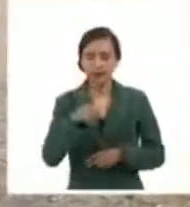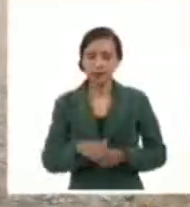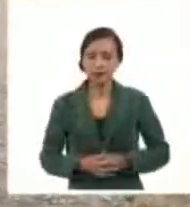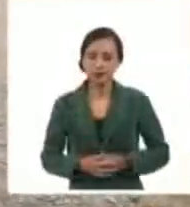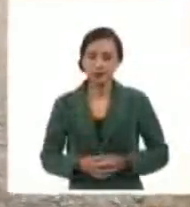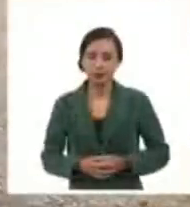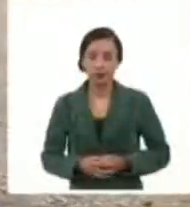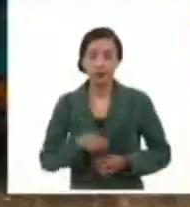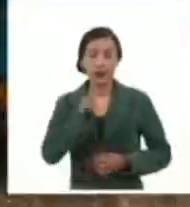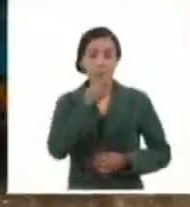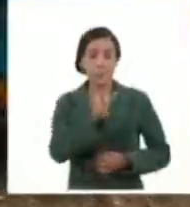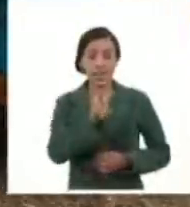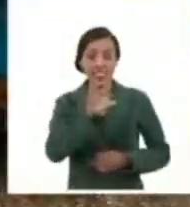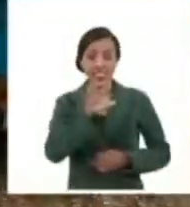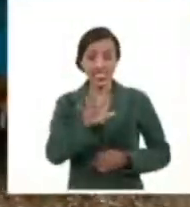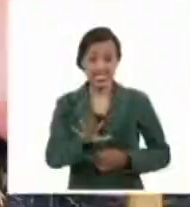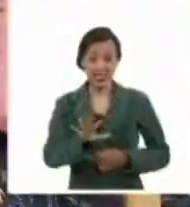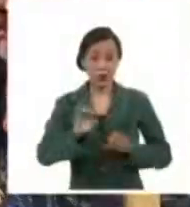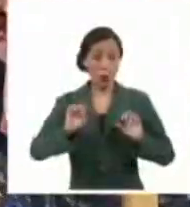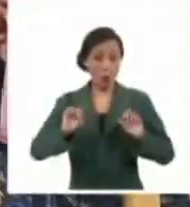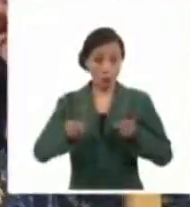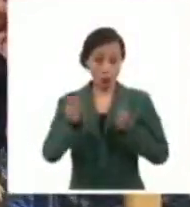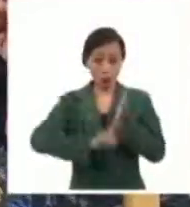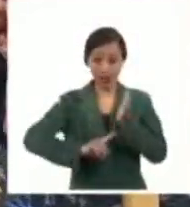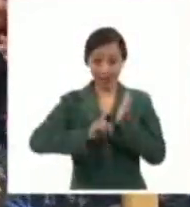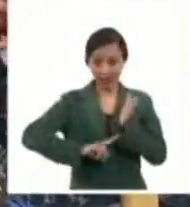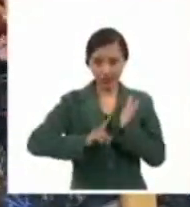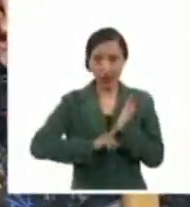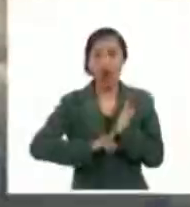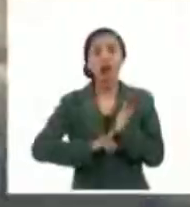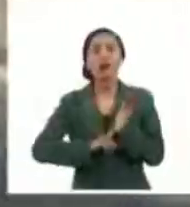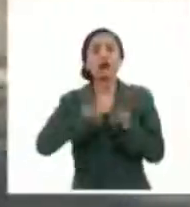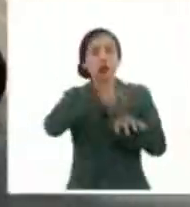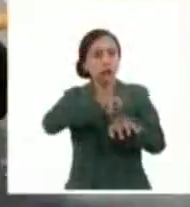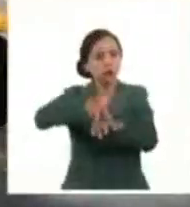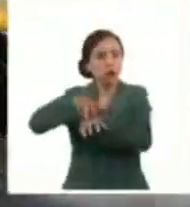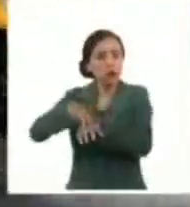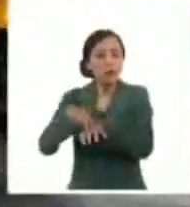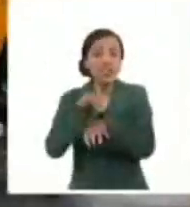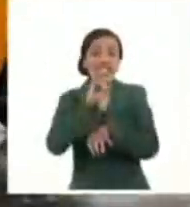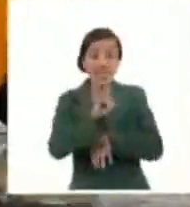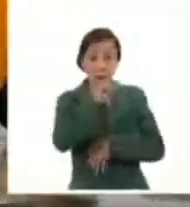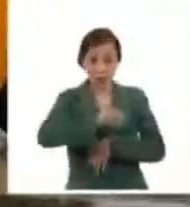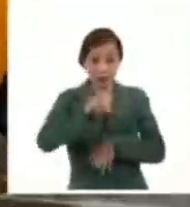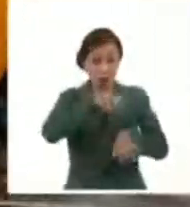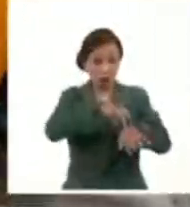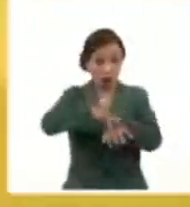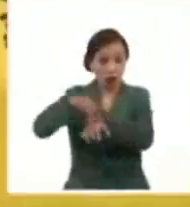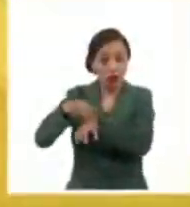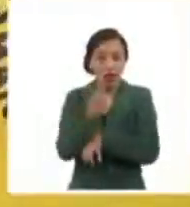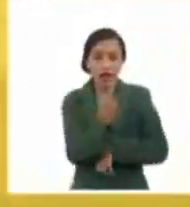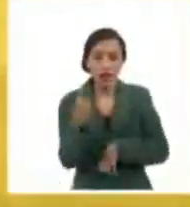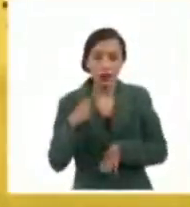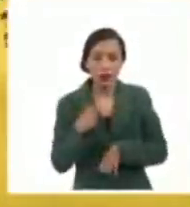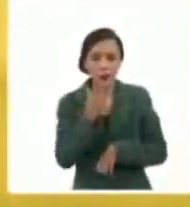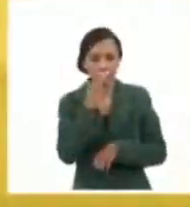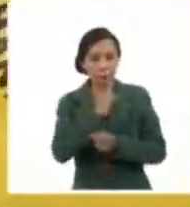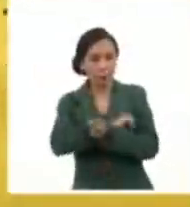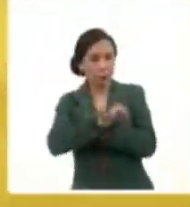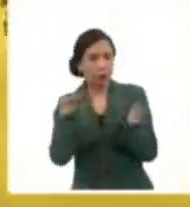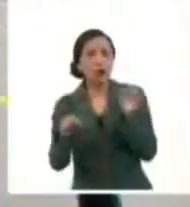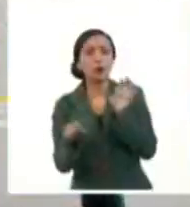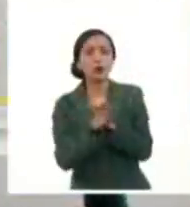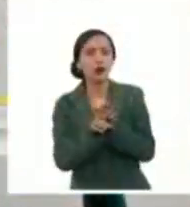Son 25 triciclos eléctricos con capacidad para 6 viajeros cada uno, los que desde horas tempranas